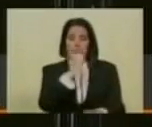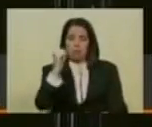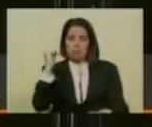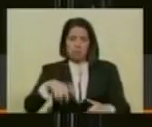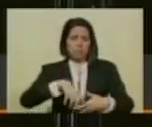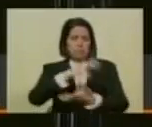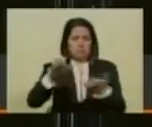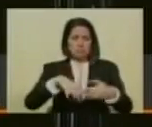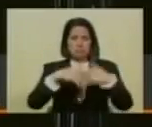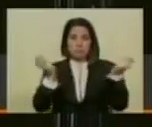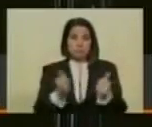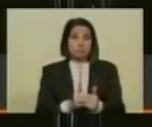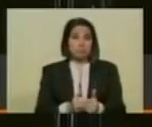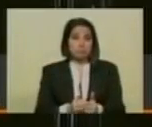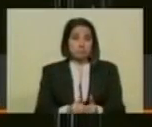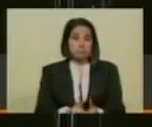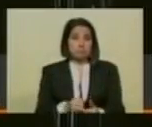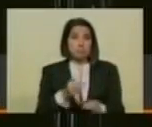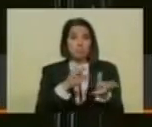guarimbas,